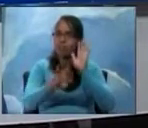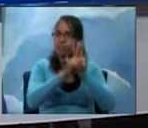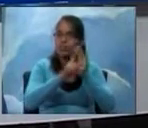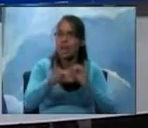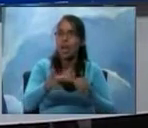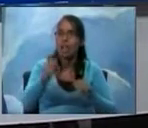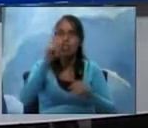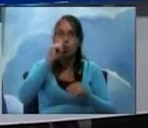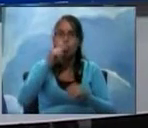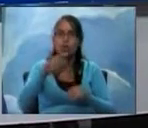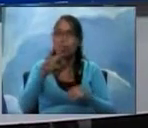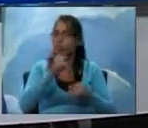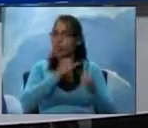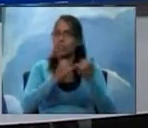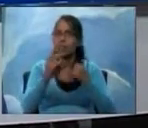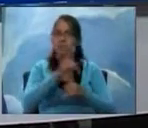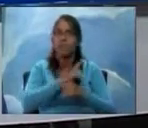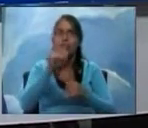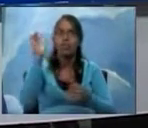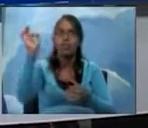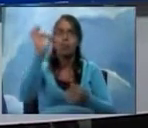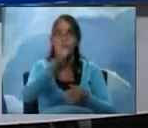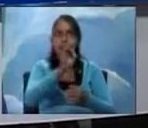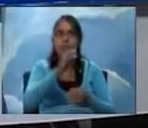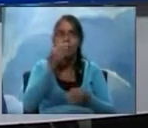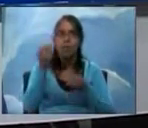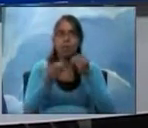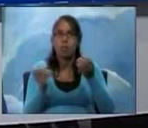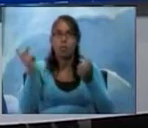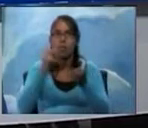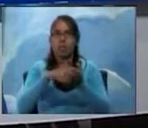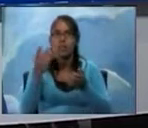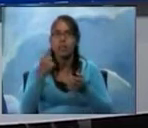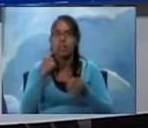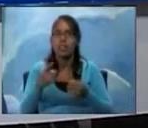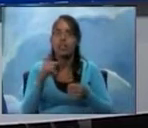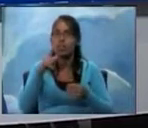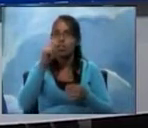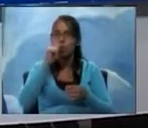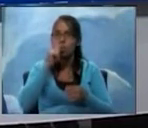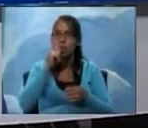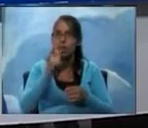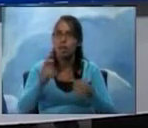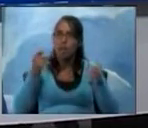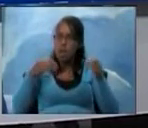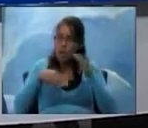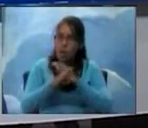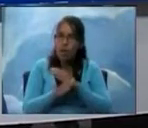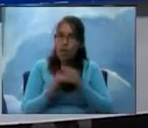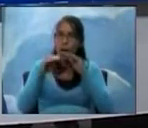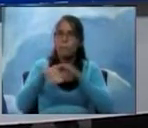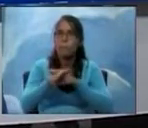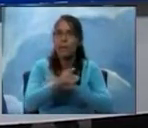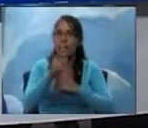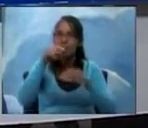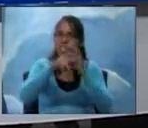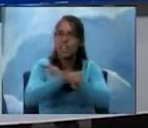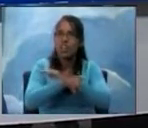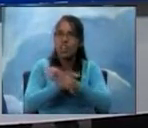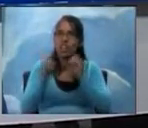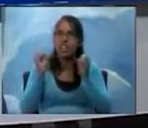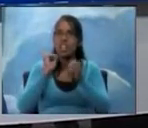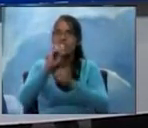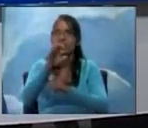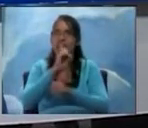Pedro cuando él terminó de predicar. ¿Cómo fue que le dijo a Pedro, Maelito? Boga mar adentro y echad